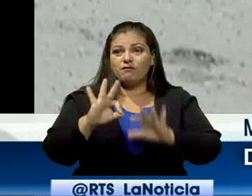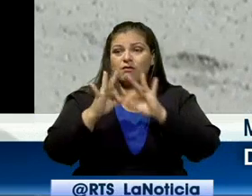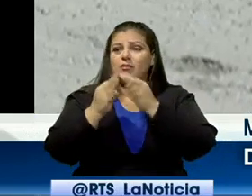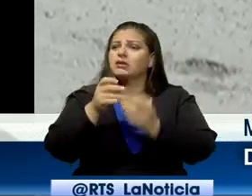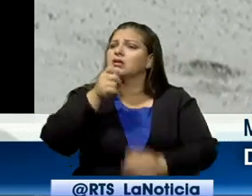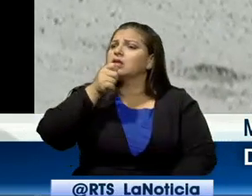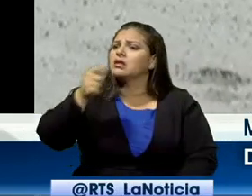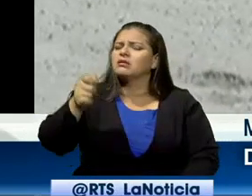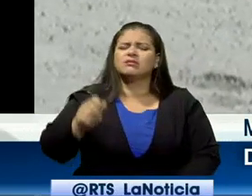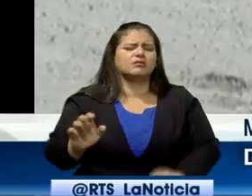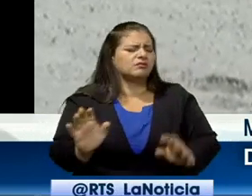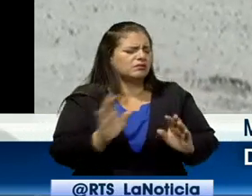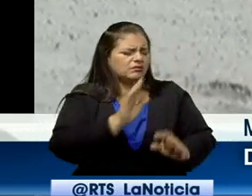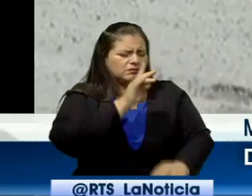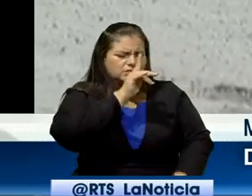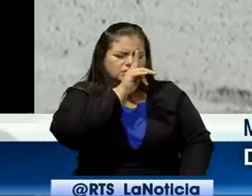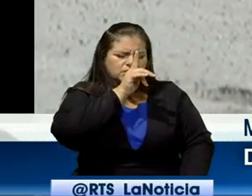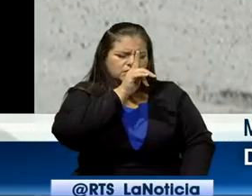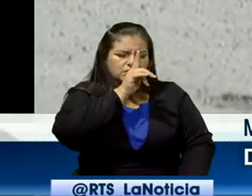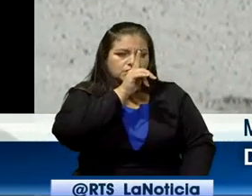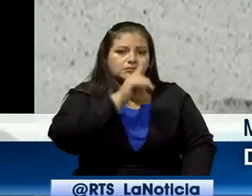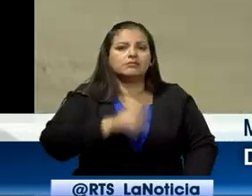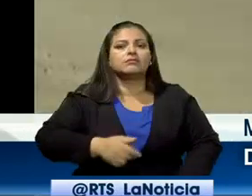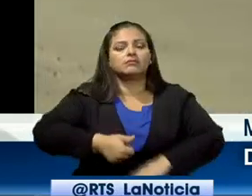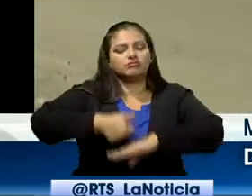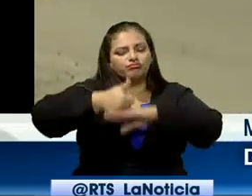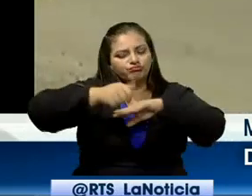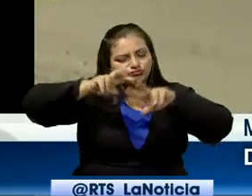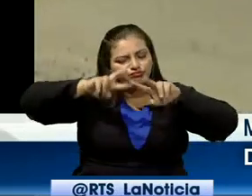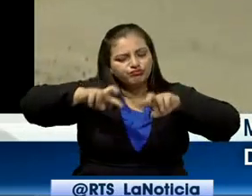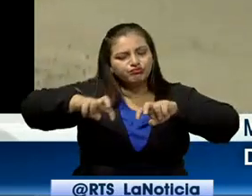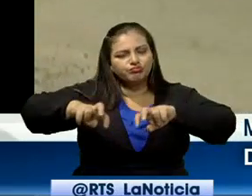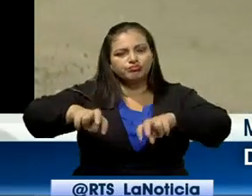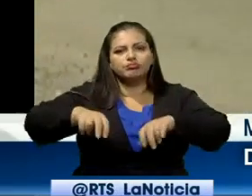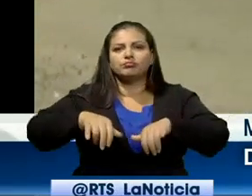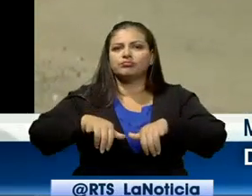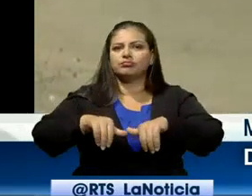pronunciarse y esperan resultados de las investigaciones, informó Julio César Saona.